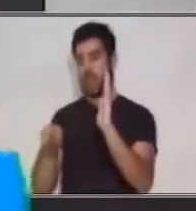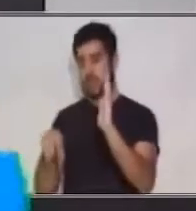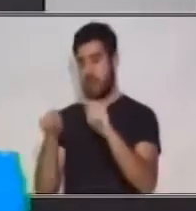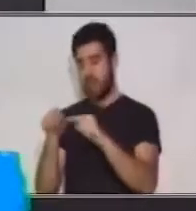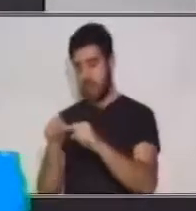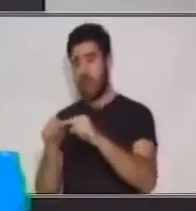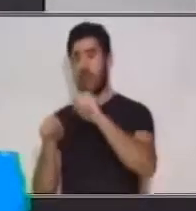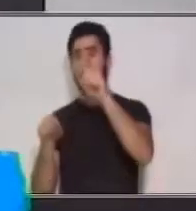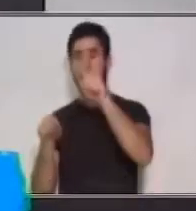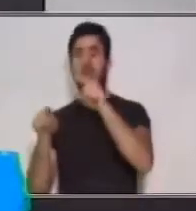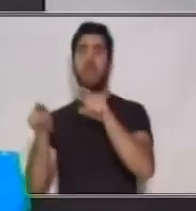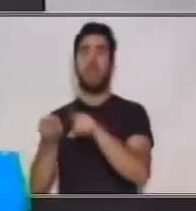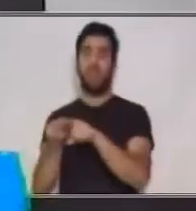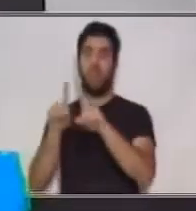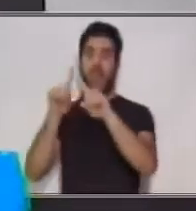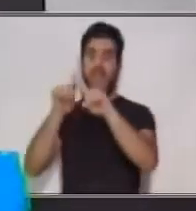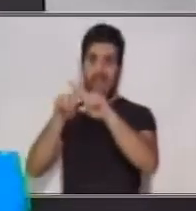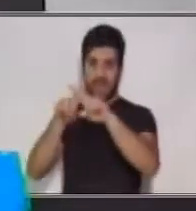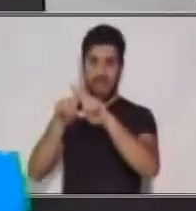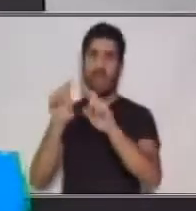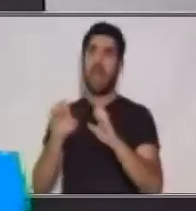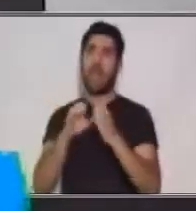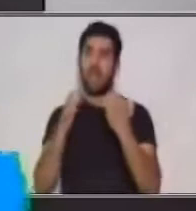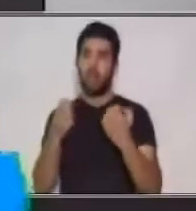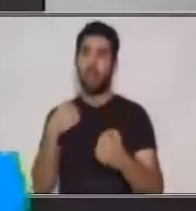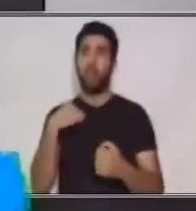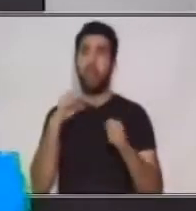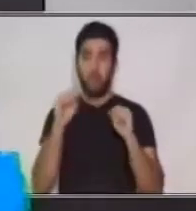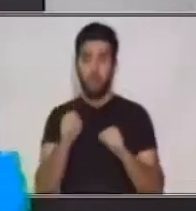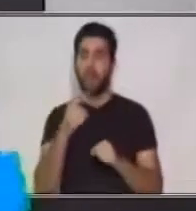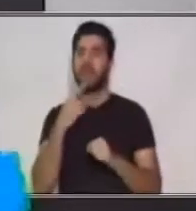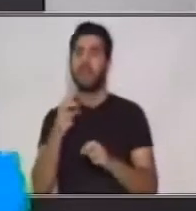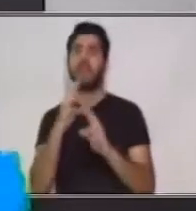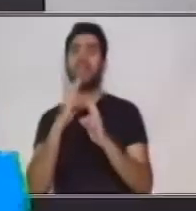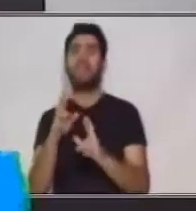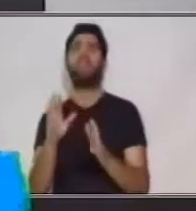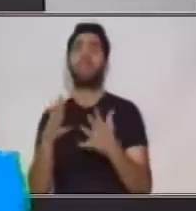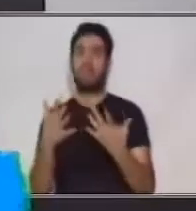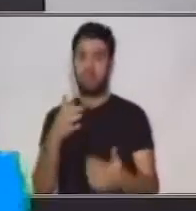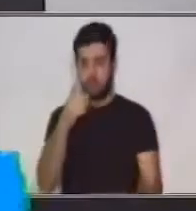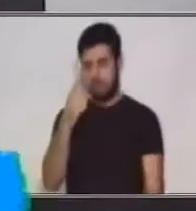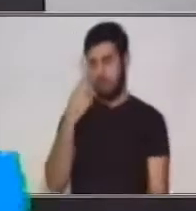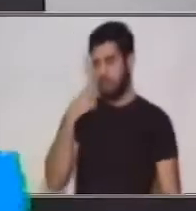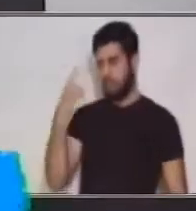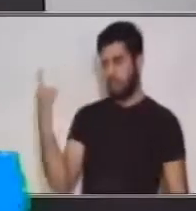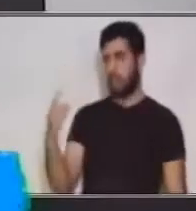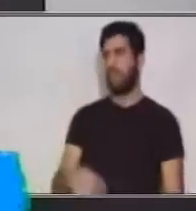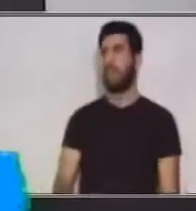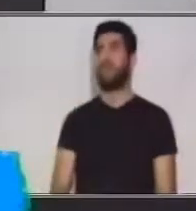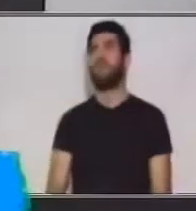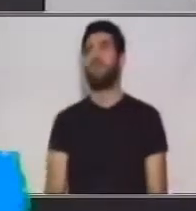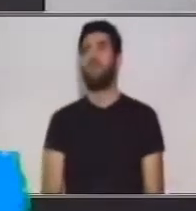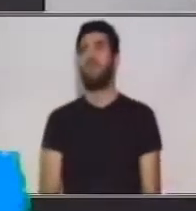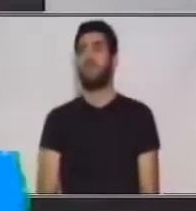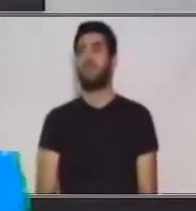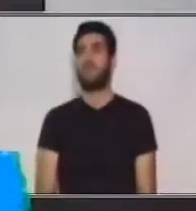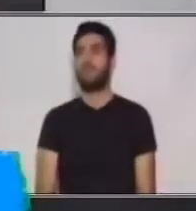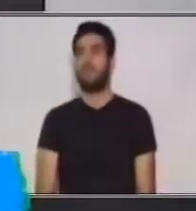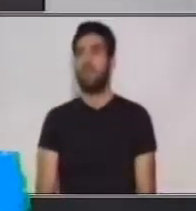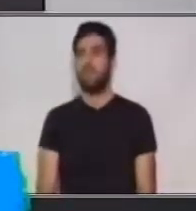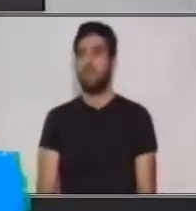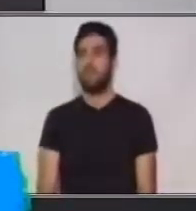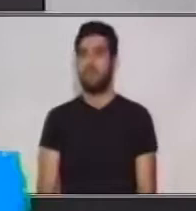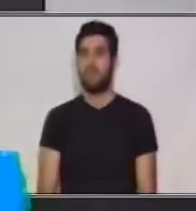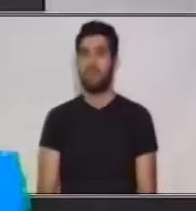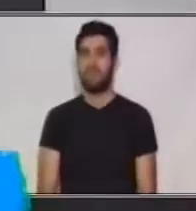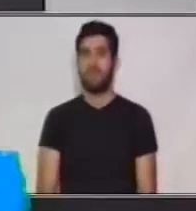opuesto, será X y por tanto yo puedo decir que X tendrá el valor, ¿sí?